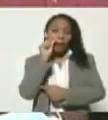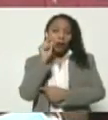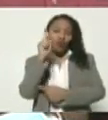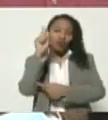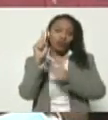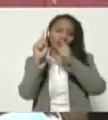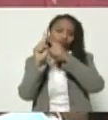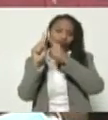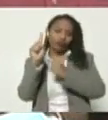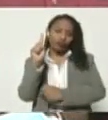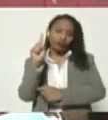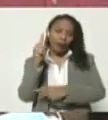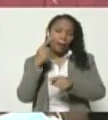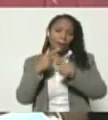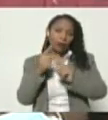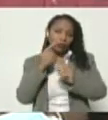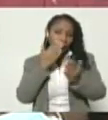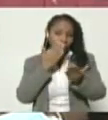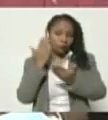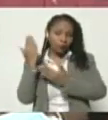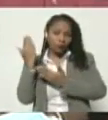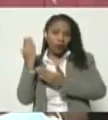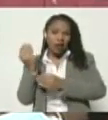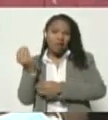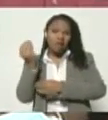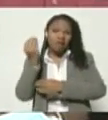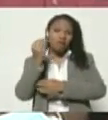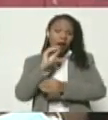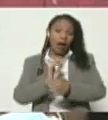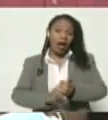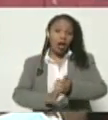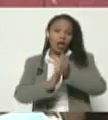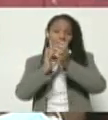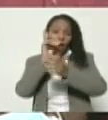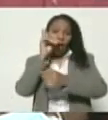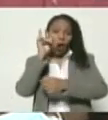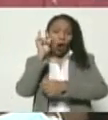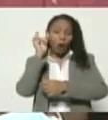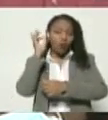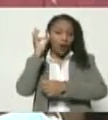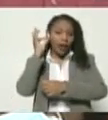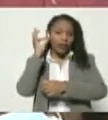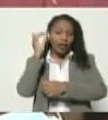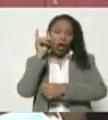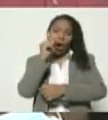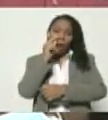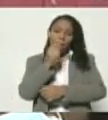fíjense, hay más liderazgos de mujeres que de hombres.